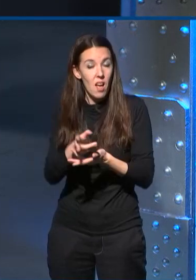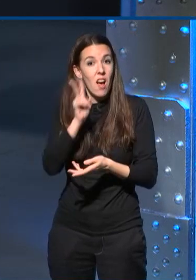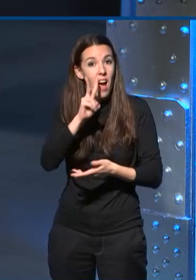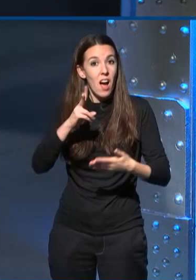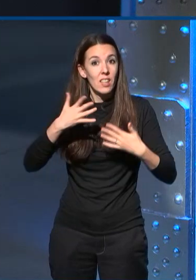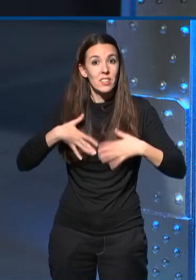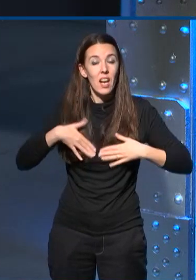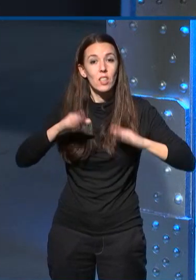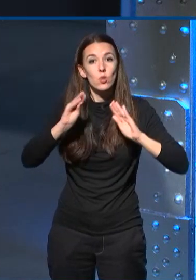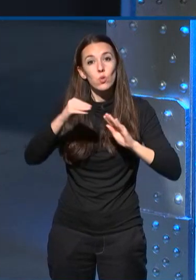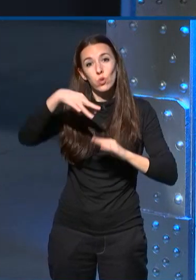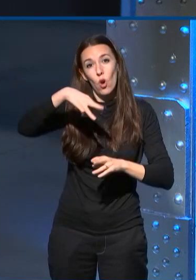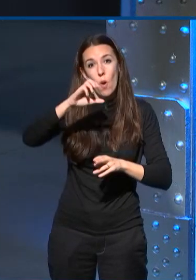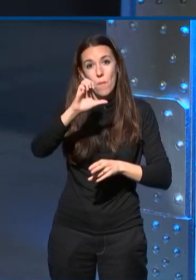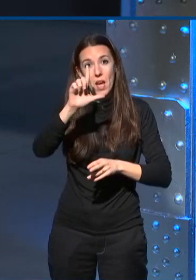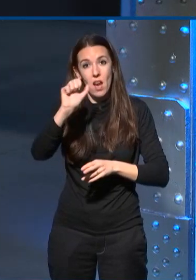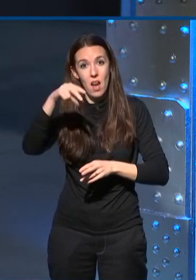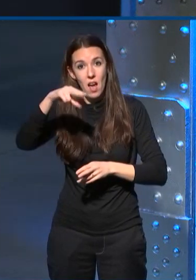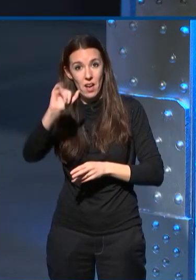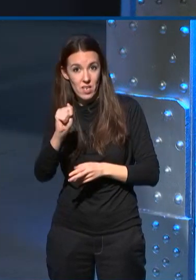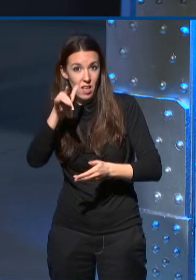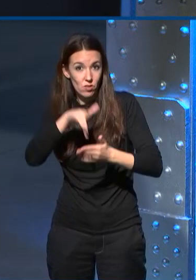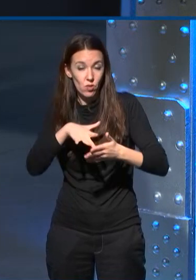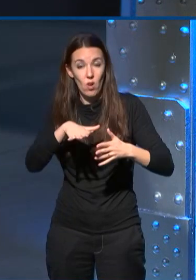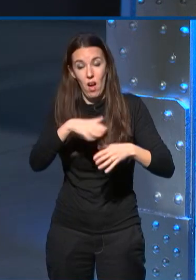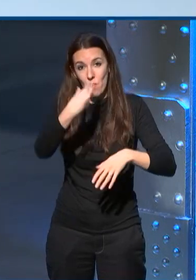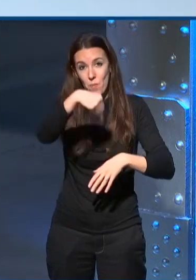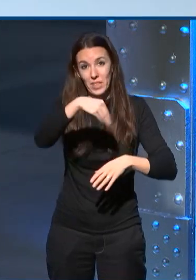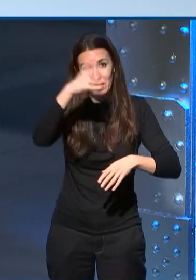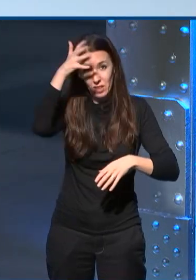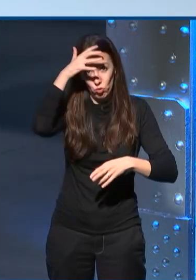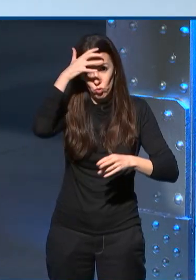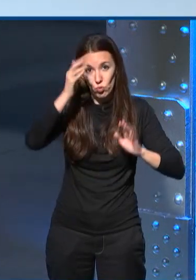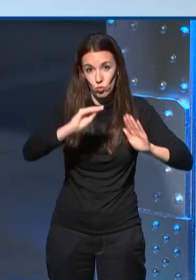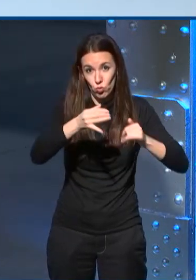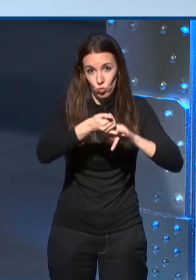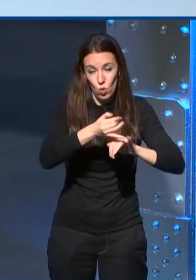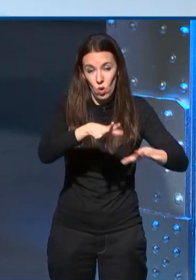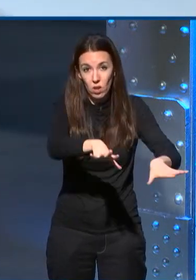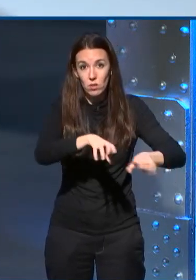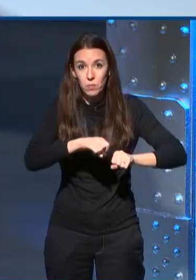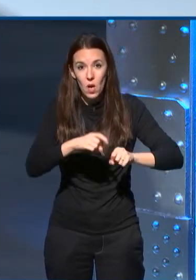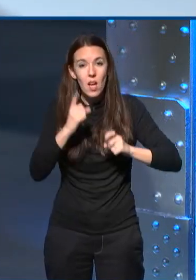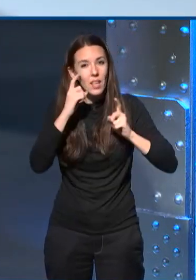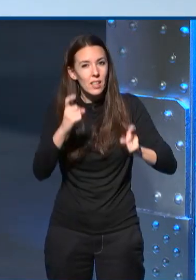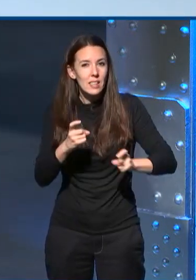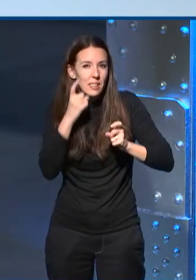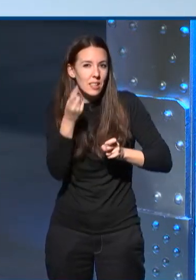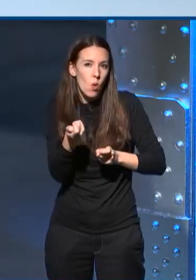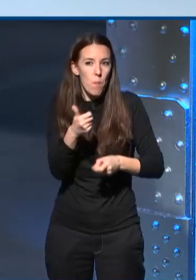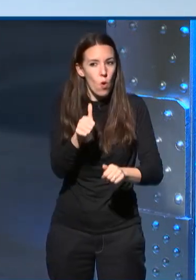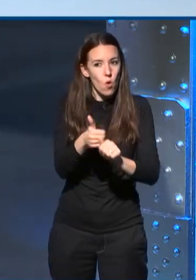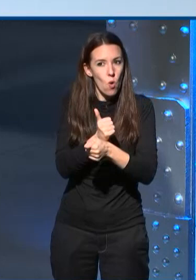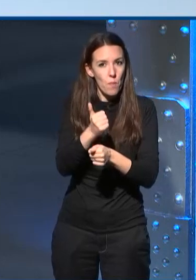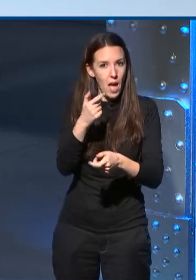Melania en la toma de posesión del presidente Trump, que intentaba imitar un poco el estilo de Jackie. Pues